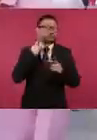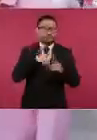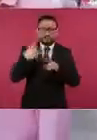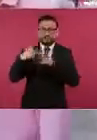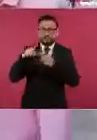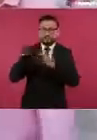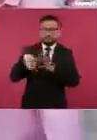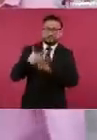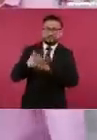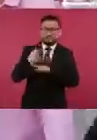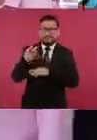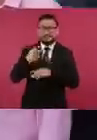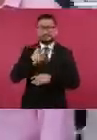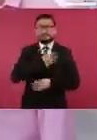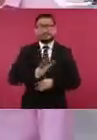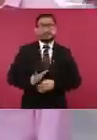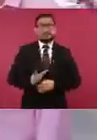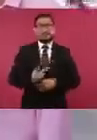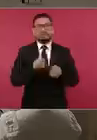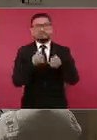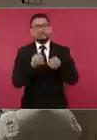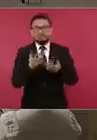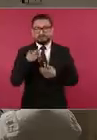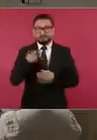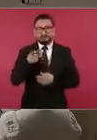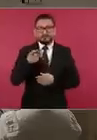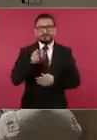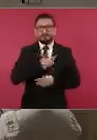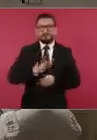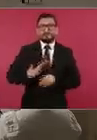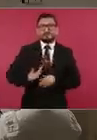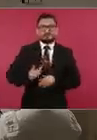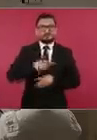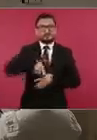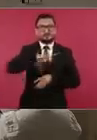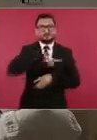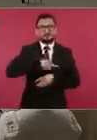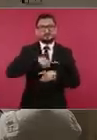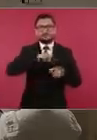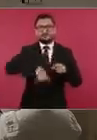eso, pero pues el presidente tiene el pie en el cuello a muchos.